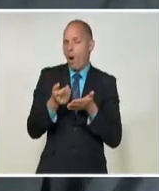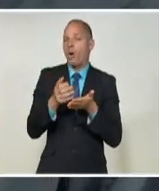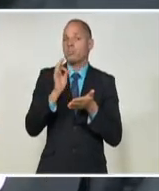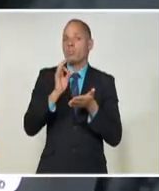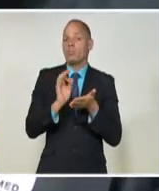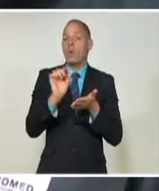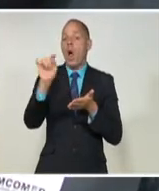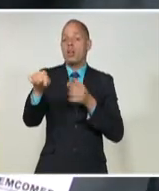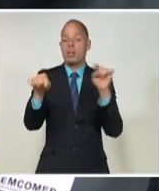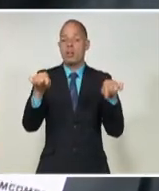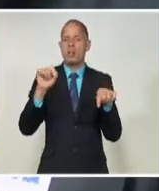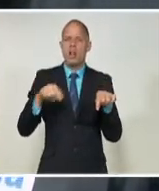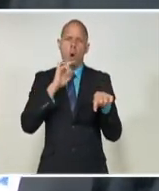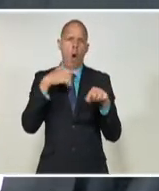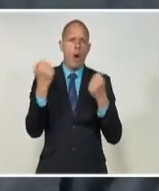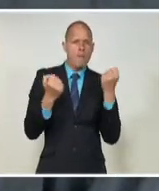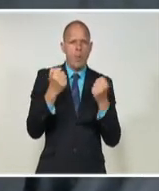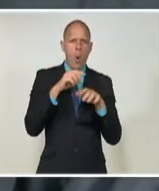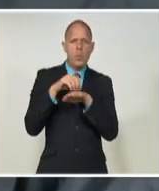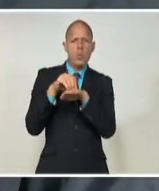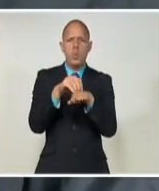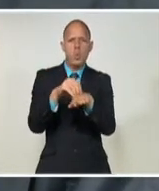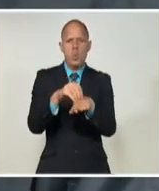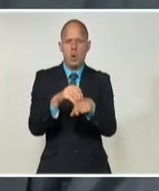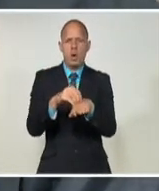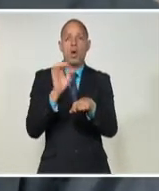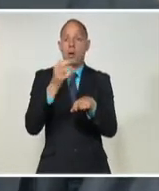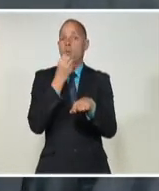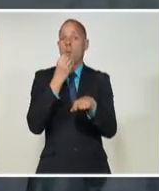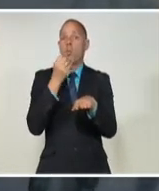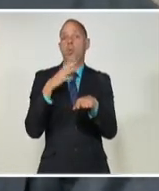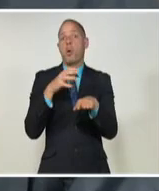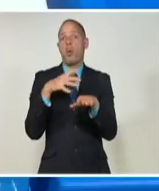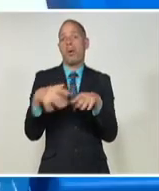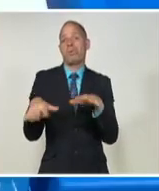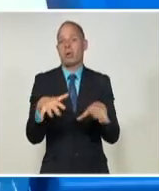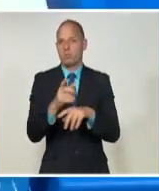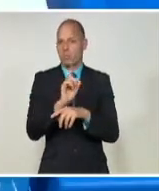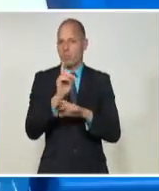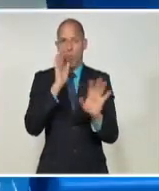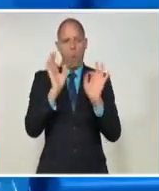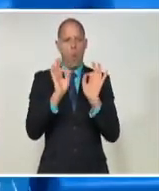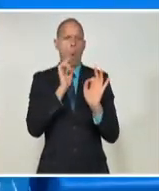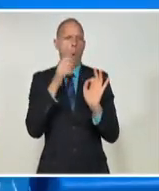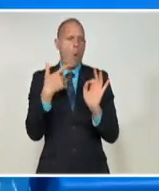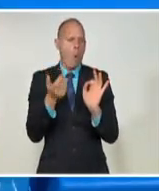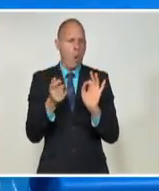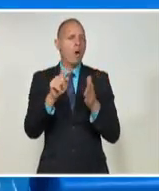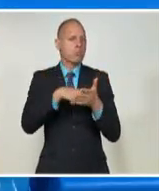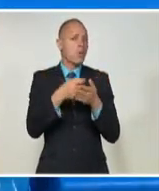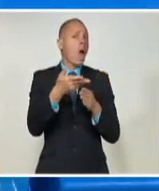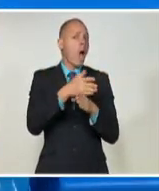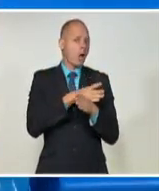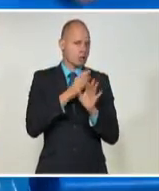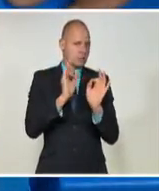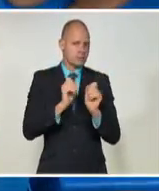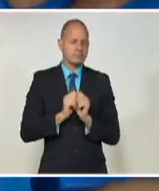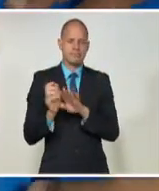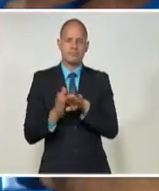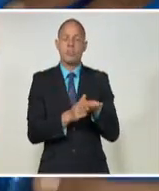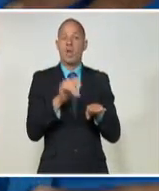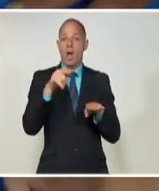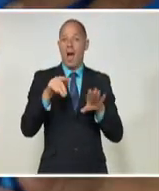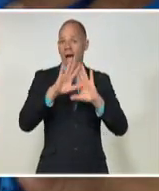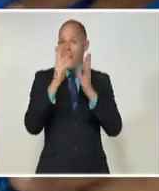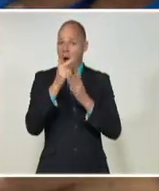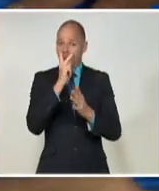unidades, cómo íbamos a manipular todo este producto. Arduo es el trabajo que se realiza en función del ensayo